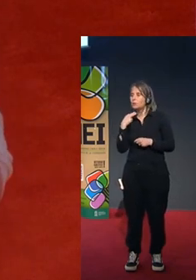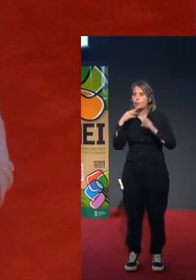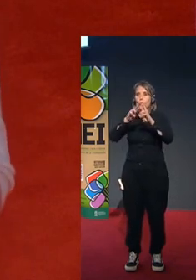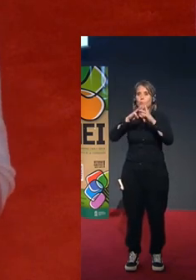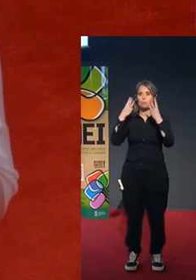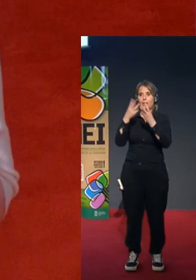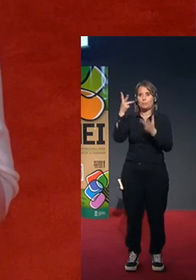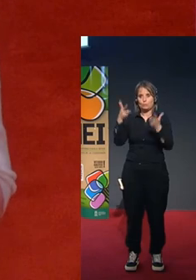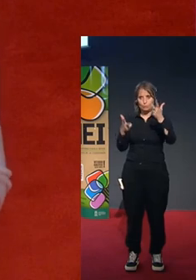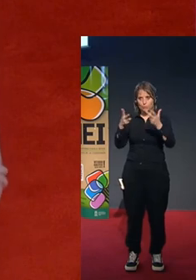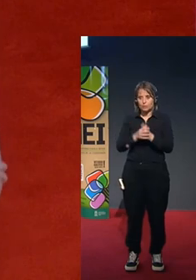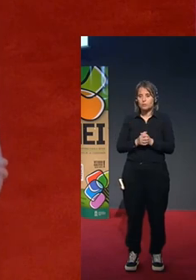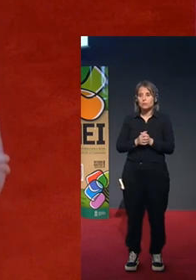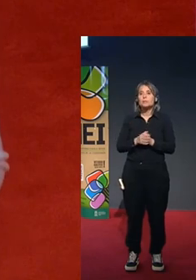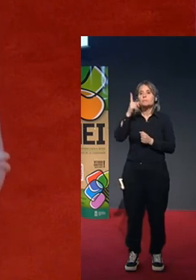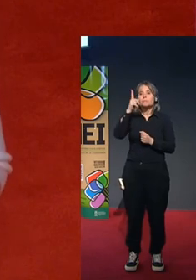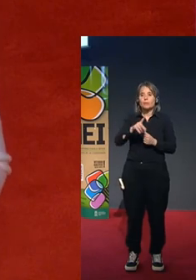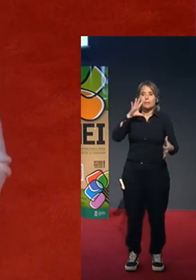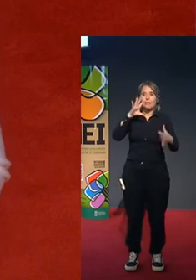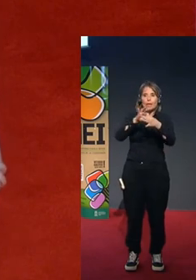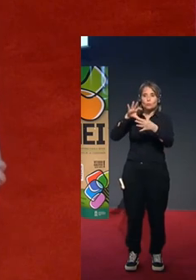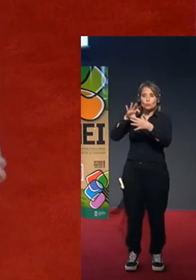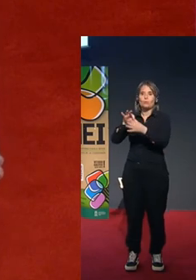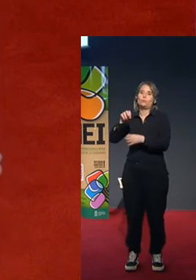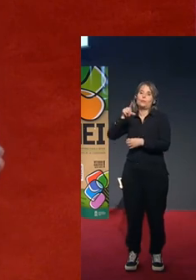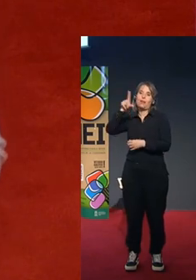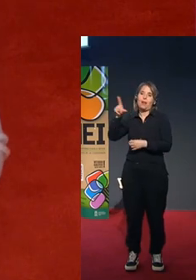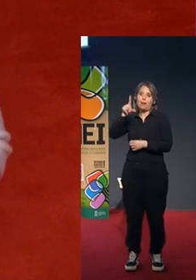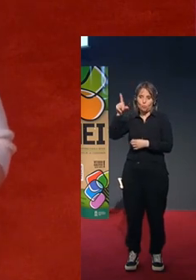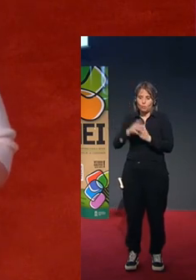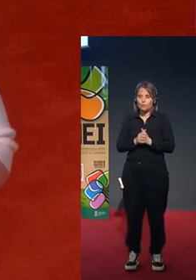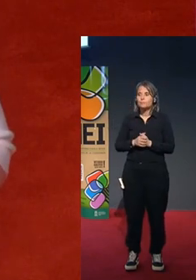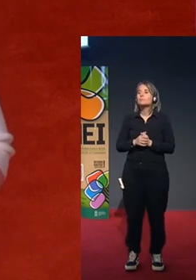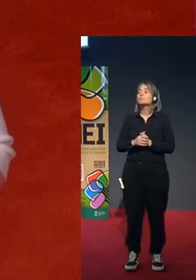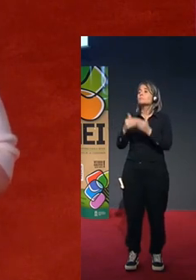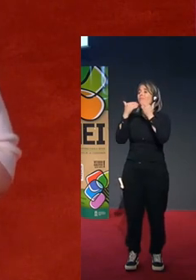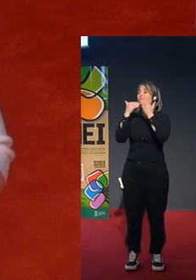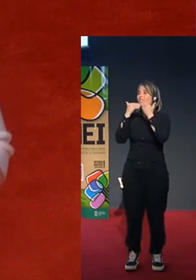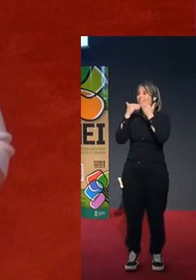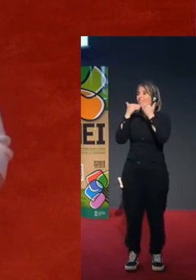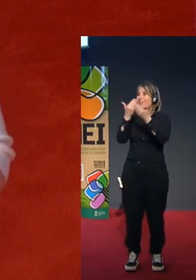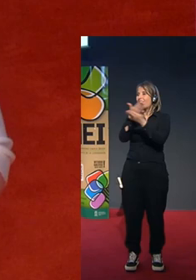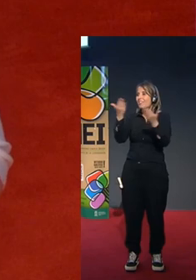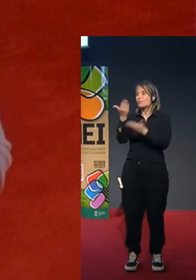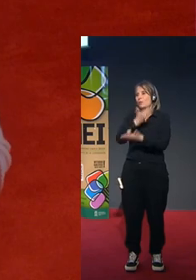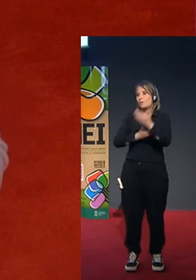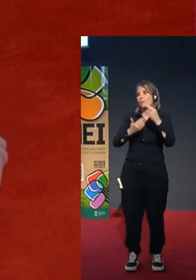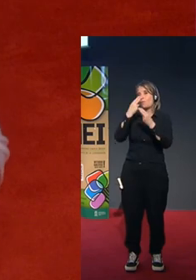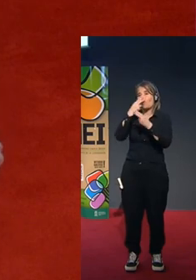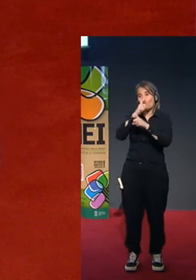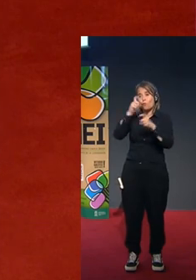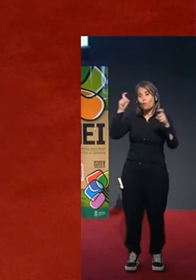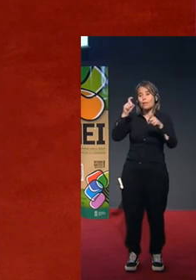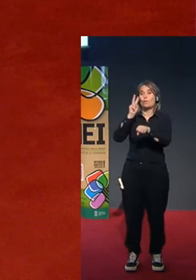parlamento Vasco y también el auso sauso del Aqua Arriaga Yo quiero agradecer también la colaboración de la fundación vital porque